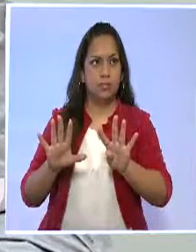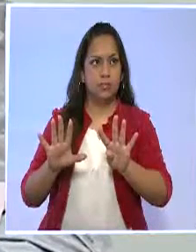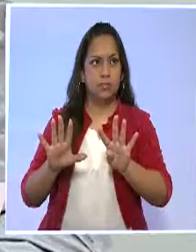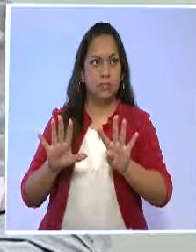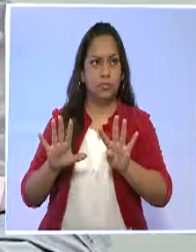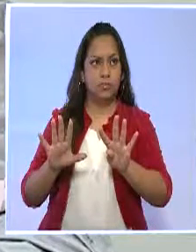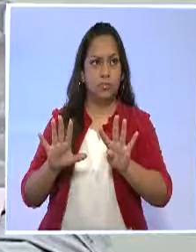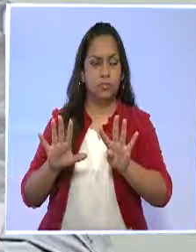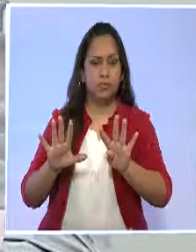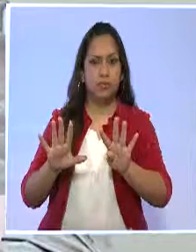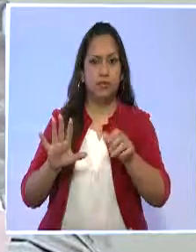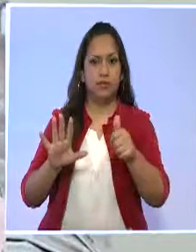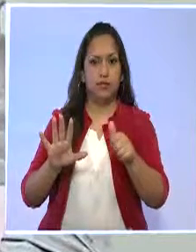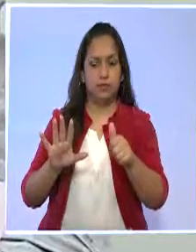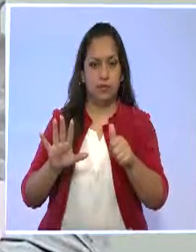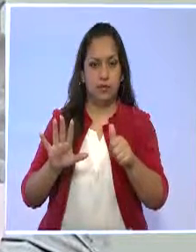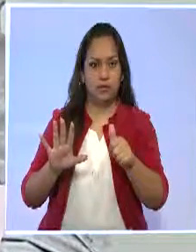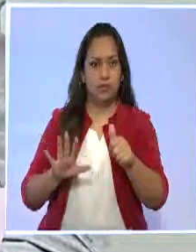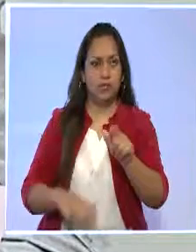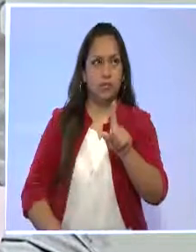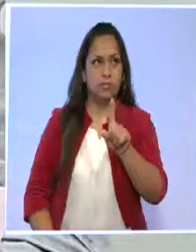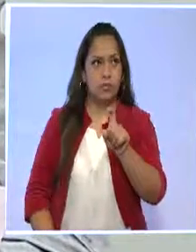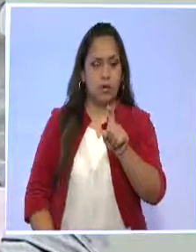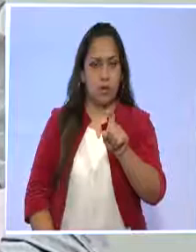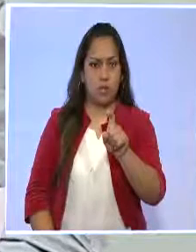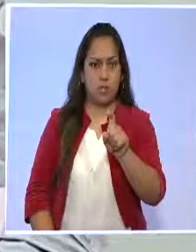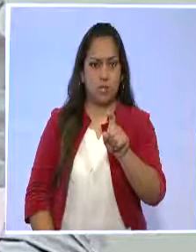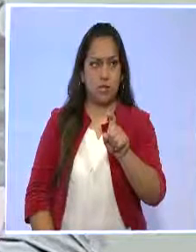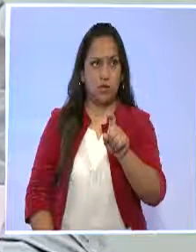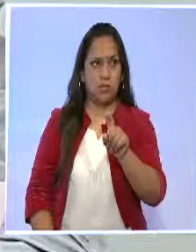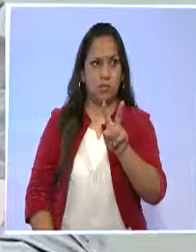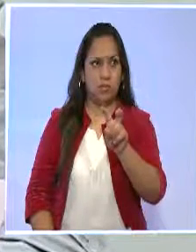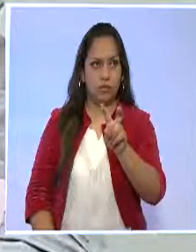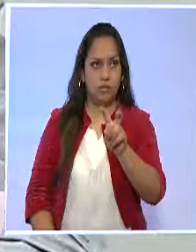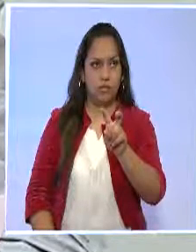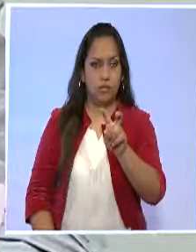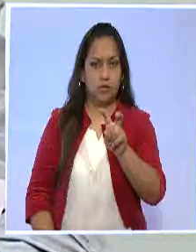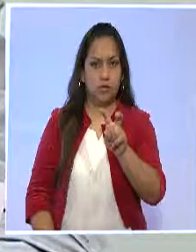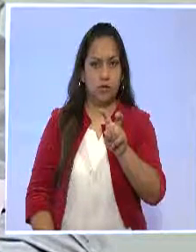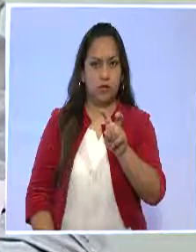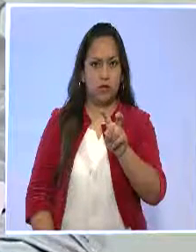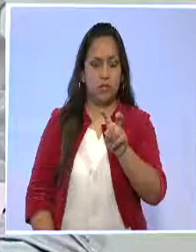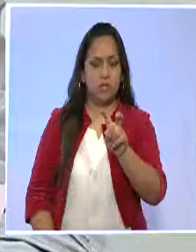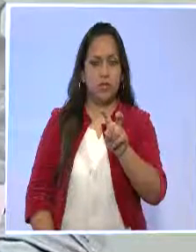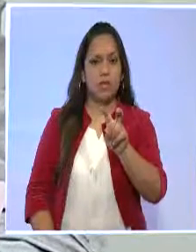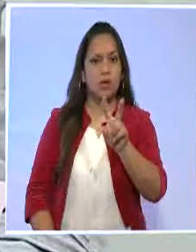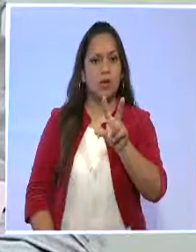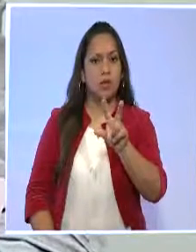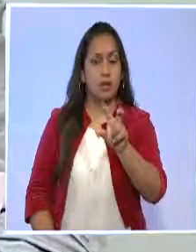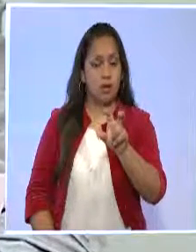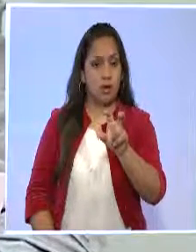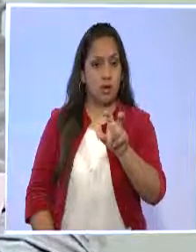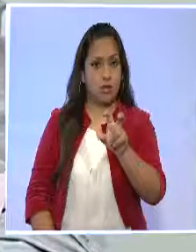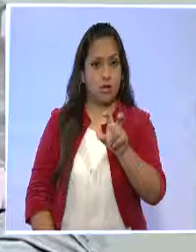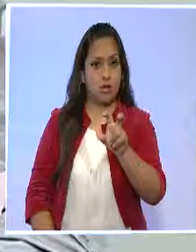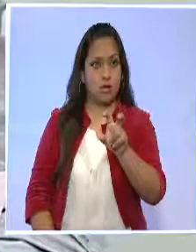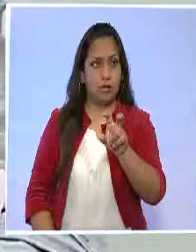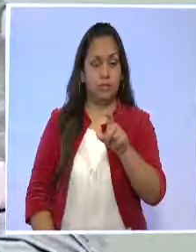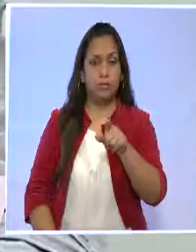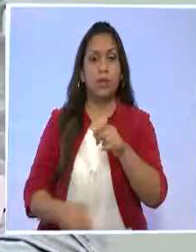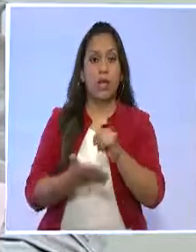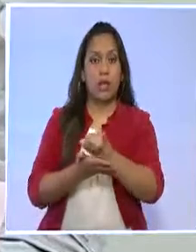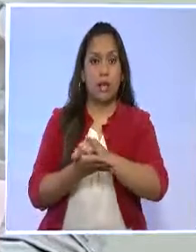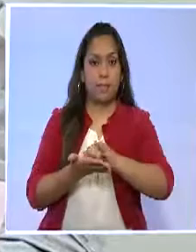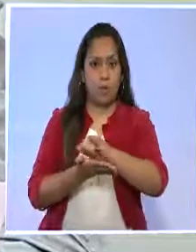90.7 radio comunitaria radio salinera la premiere 91.9 fm ilumán y cms es en